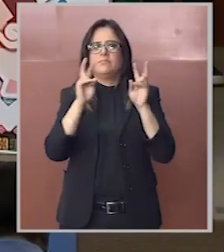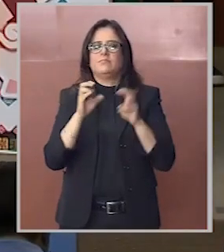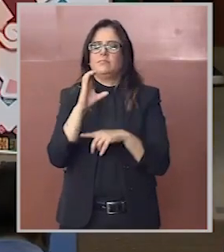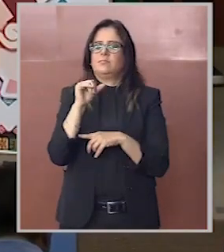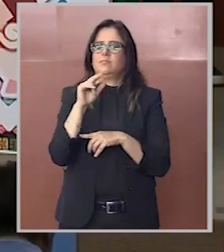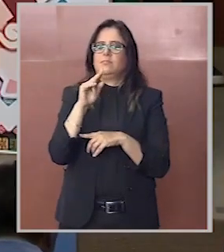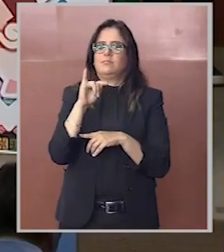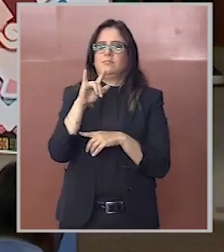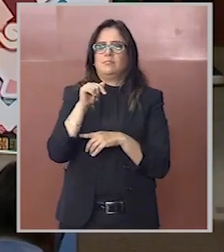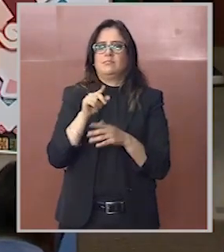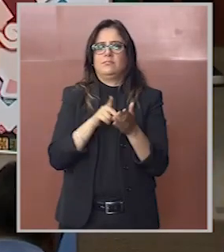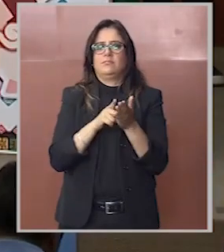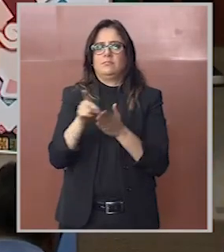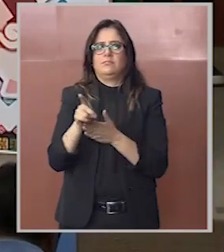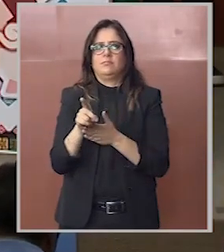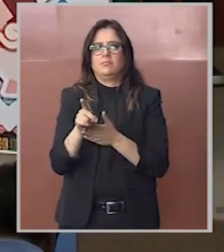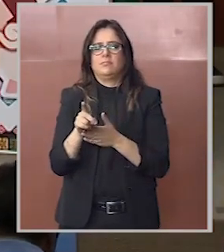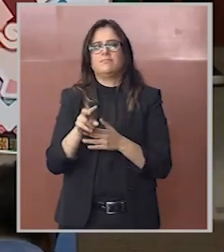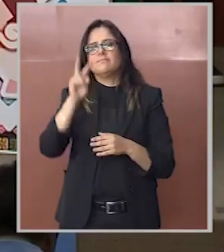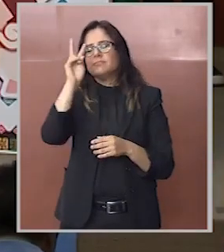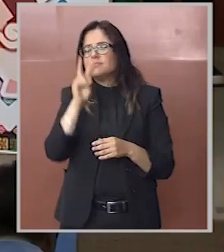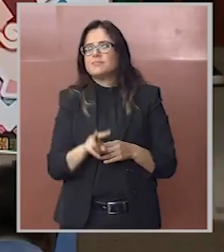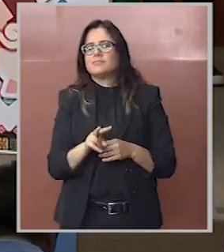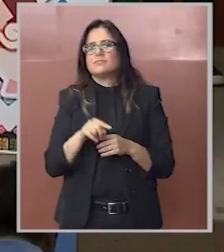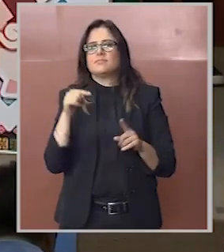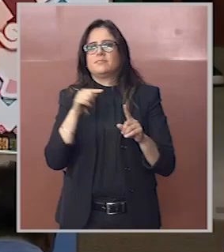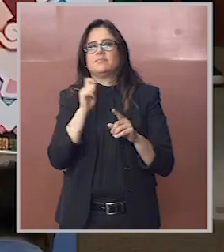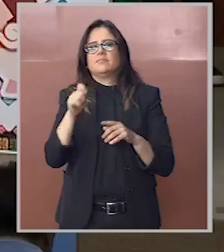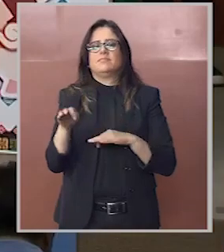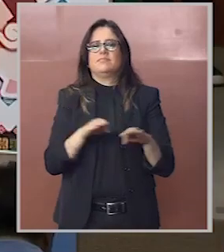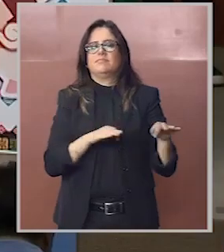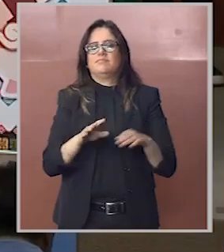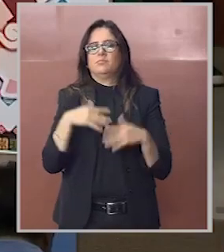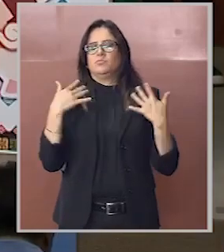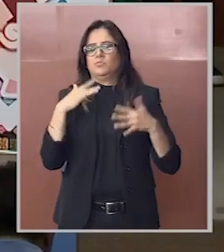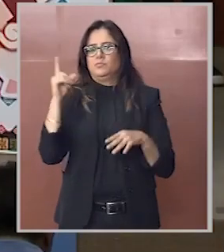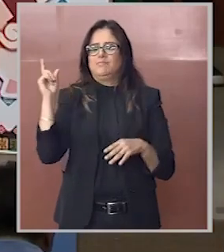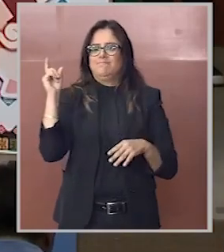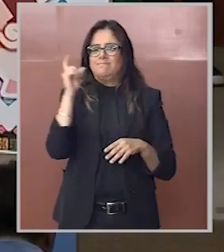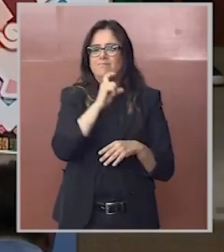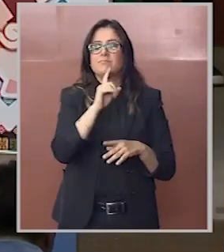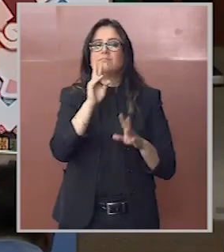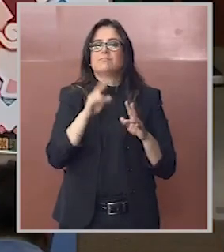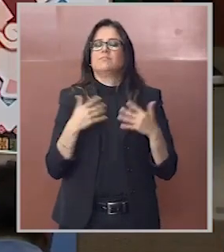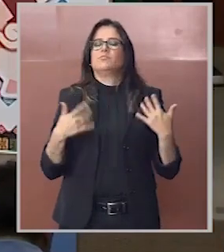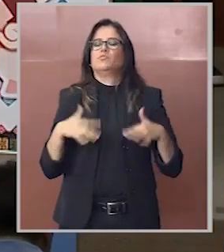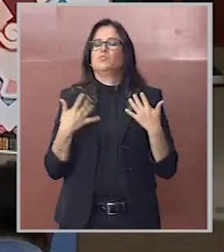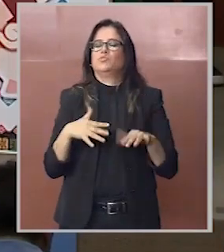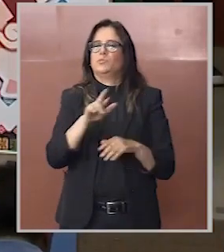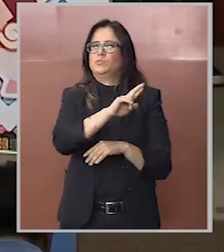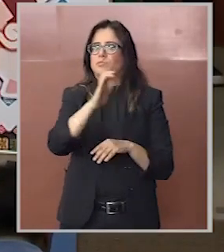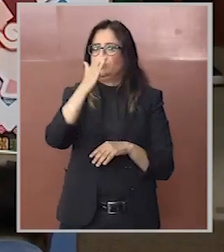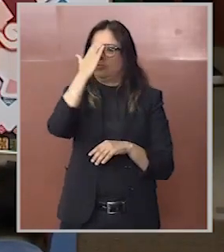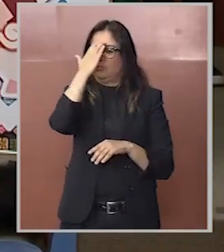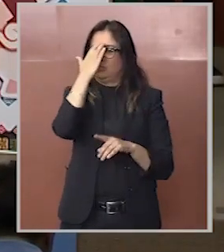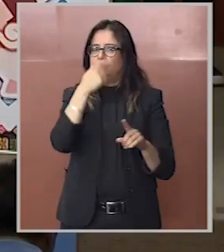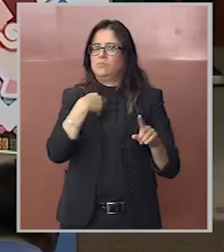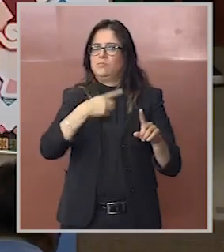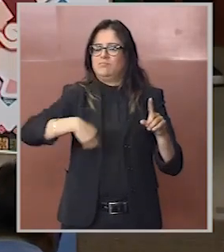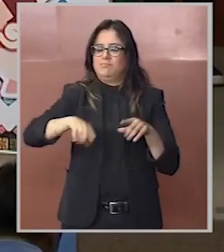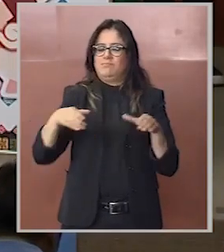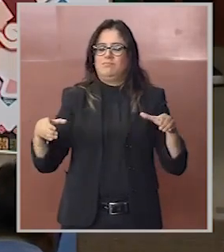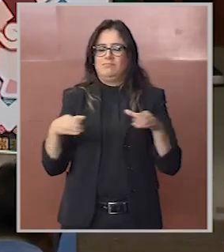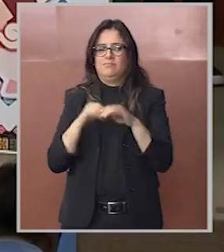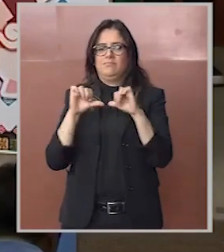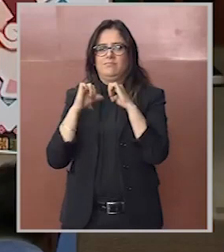derechos No la verdad que este fue un trabajo complejo y mi reconocimiento aquí a todas las hermanas de la Ray porque este es